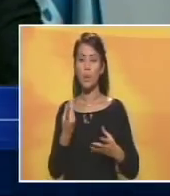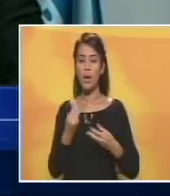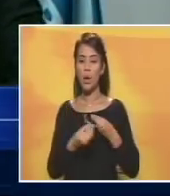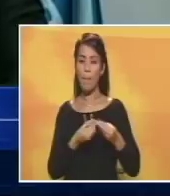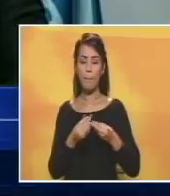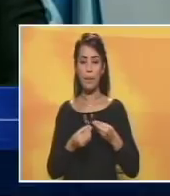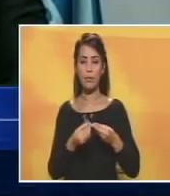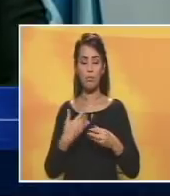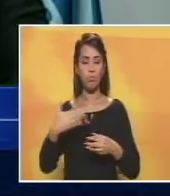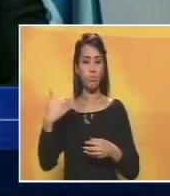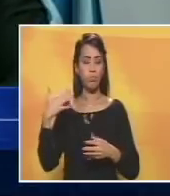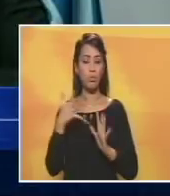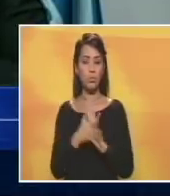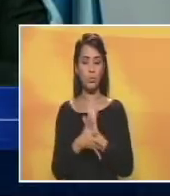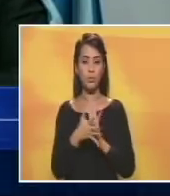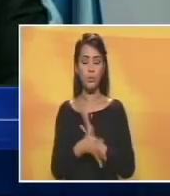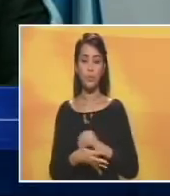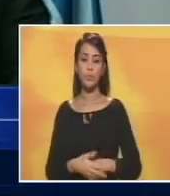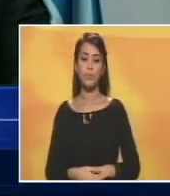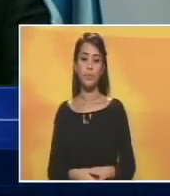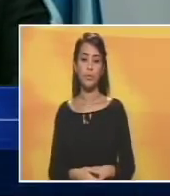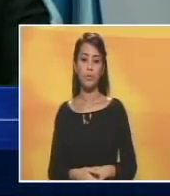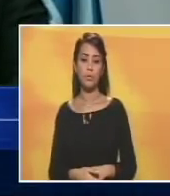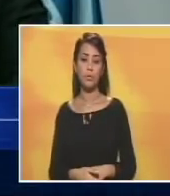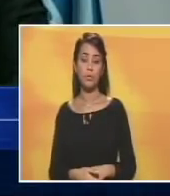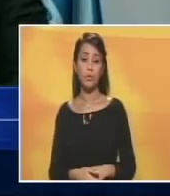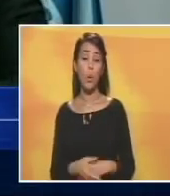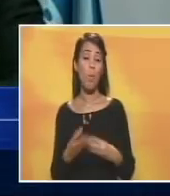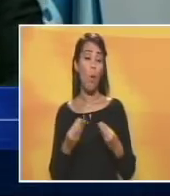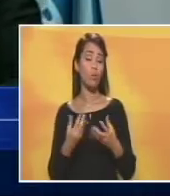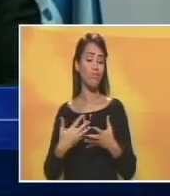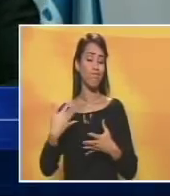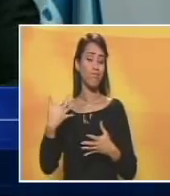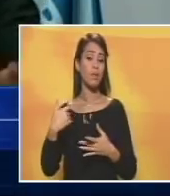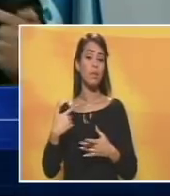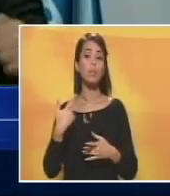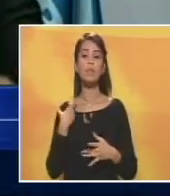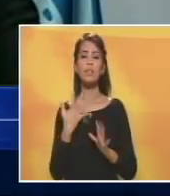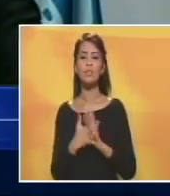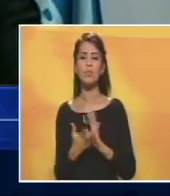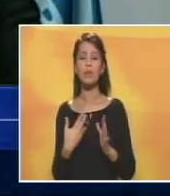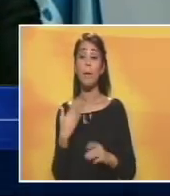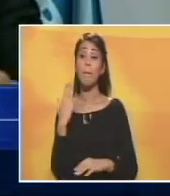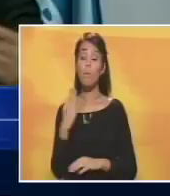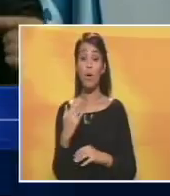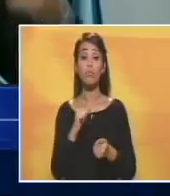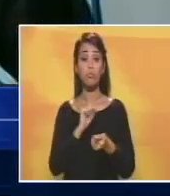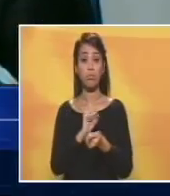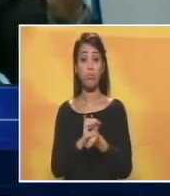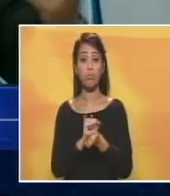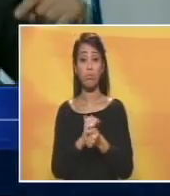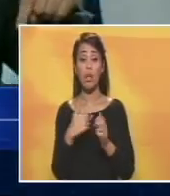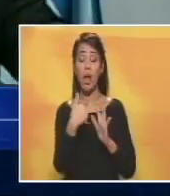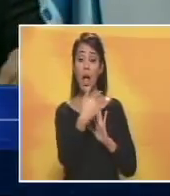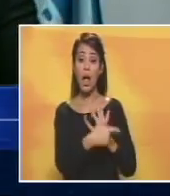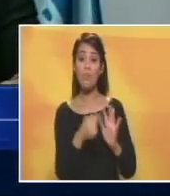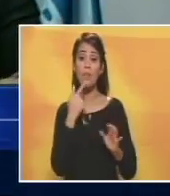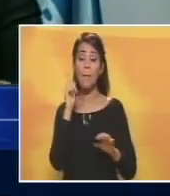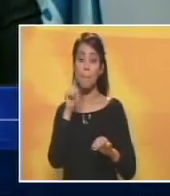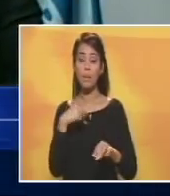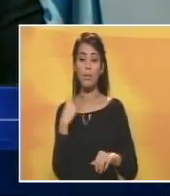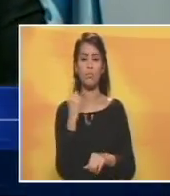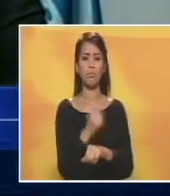mismos, donde muchos de esos casos no solamente han tenido imputación, sino acusación